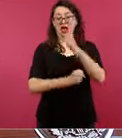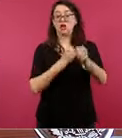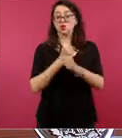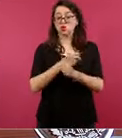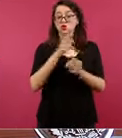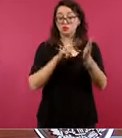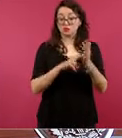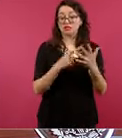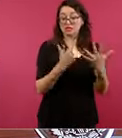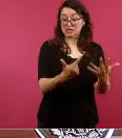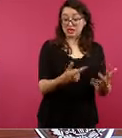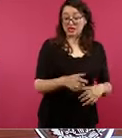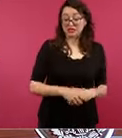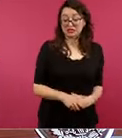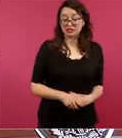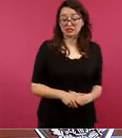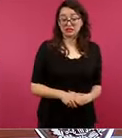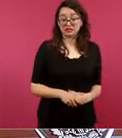2007, y